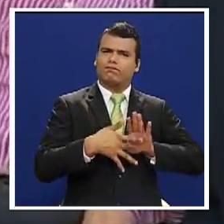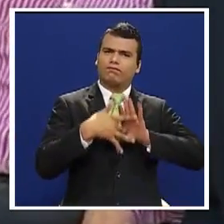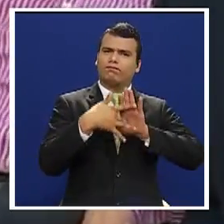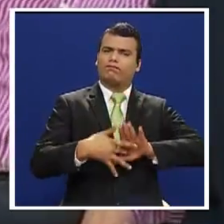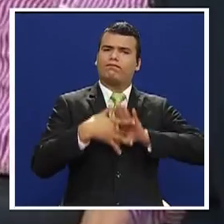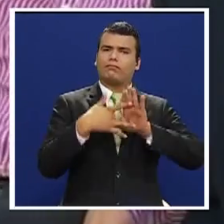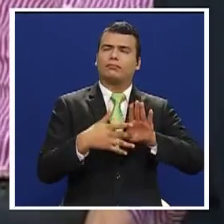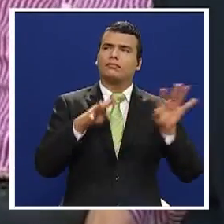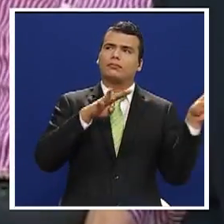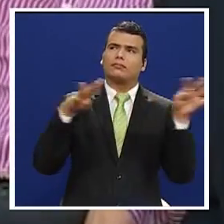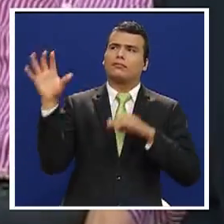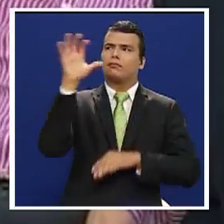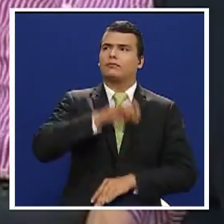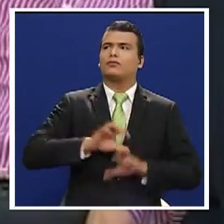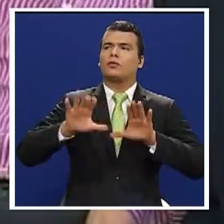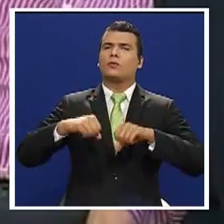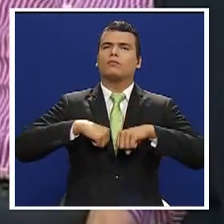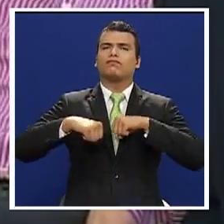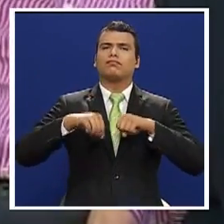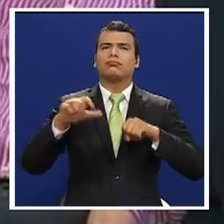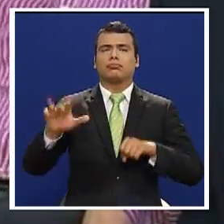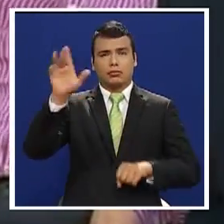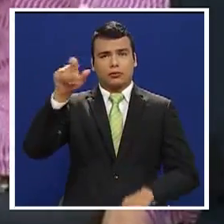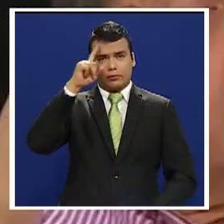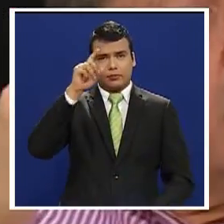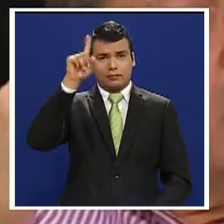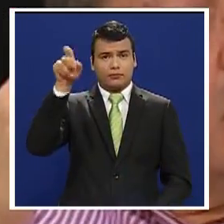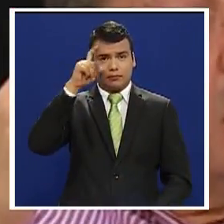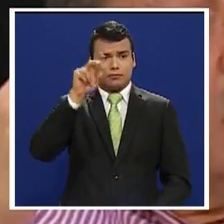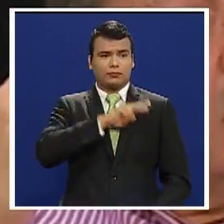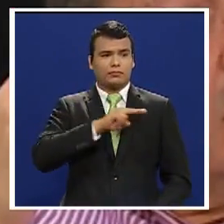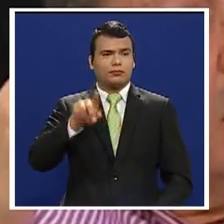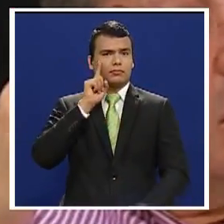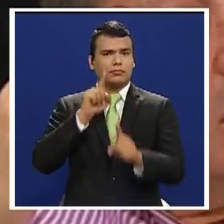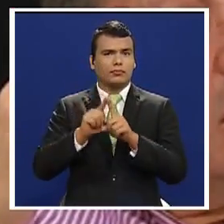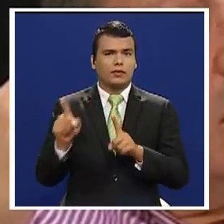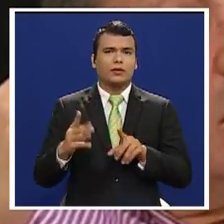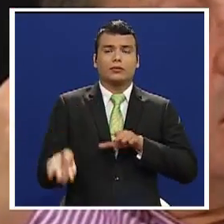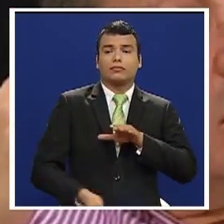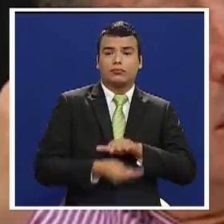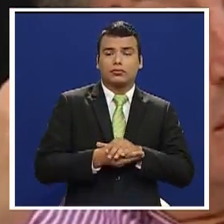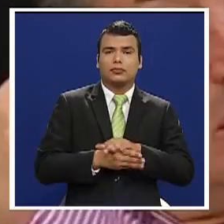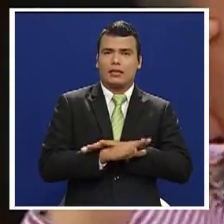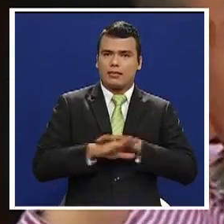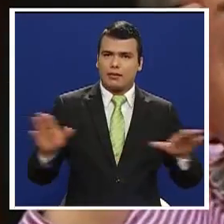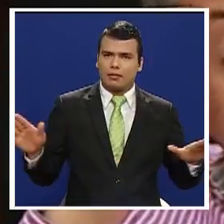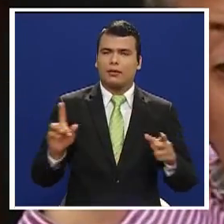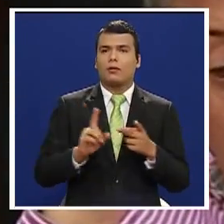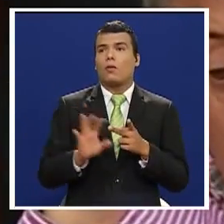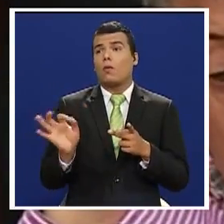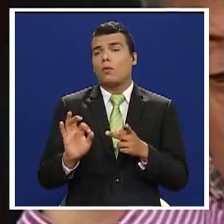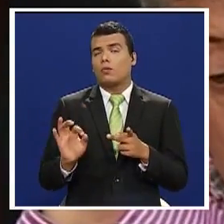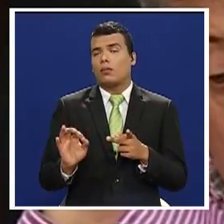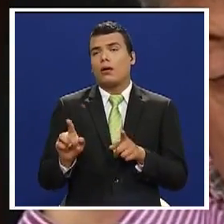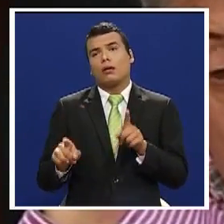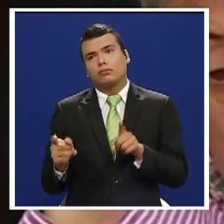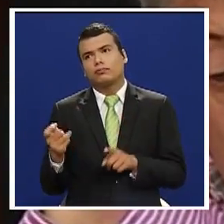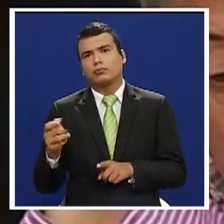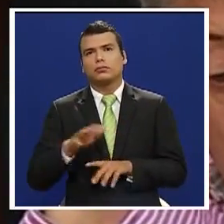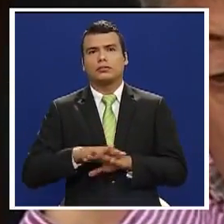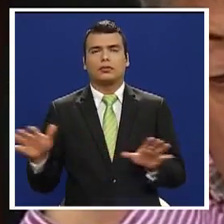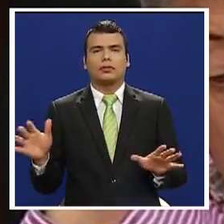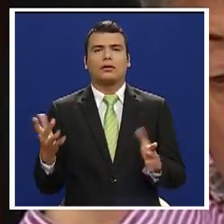públicas. Estas son las declaraciones de la primera mandataria regional. Bueno, es muy importante primero porque nosotros desde la Gobernación del